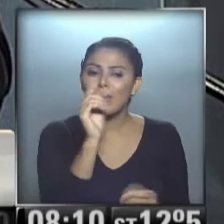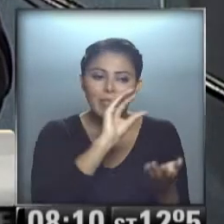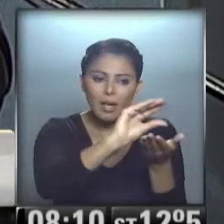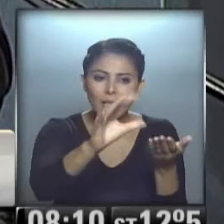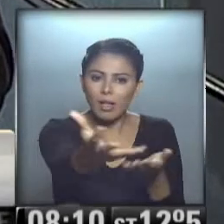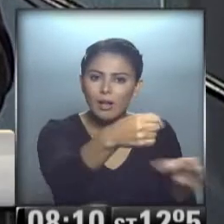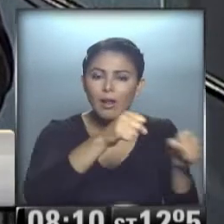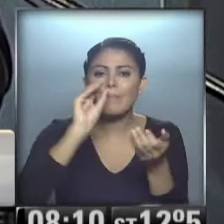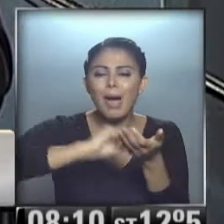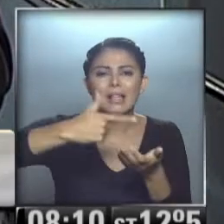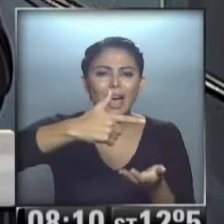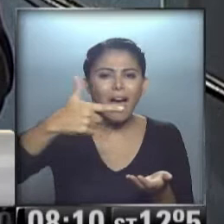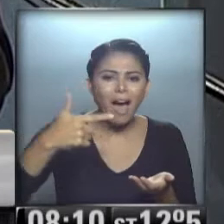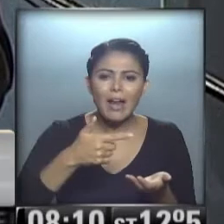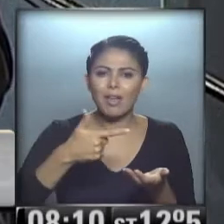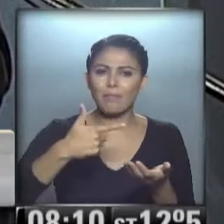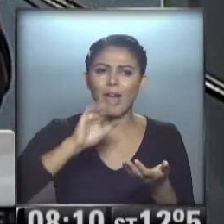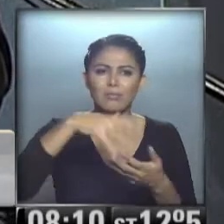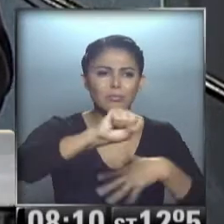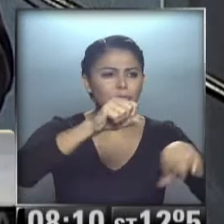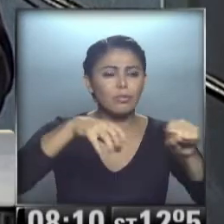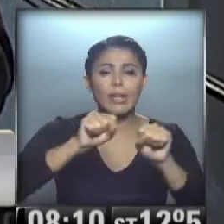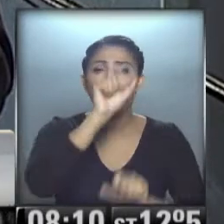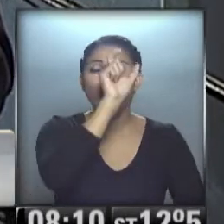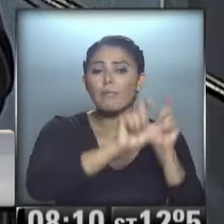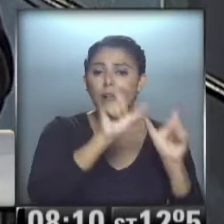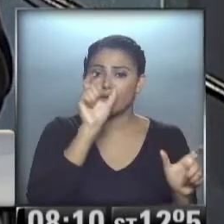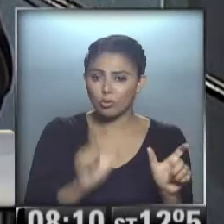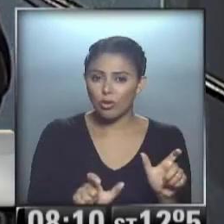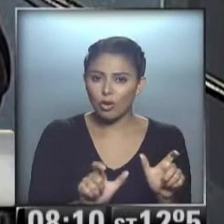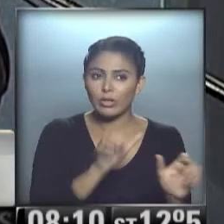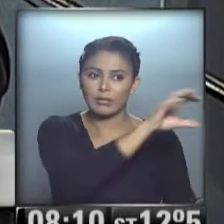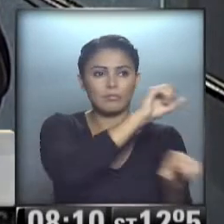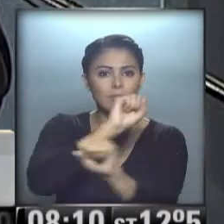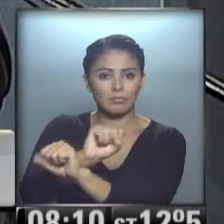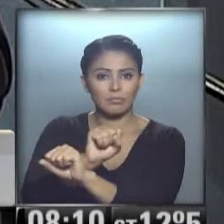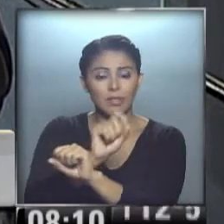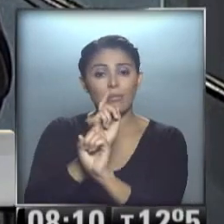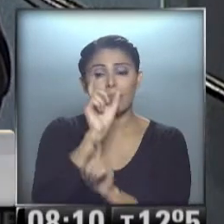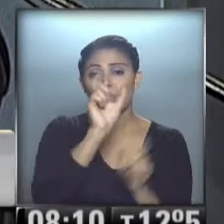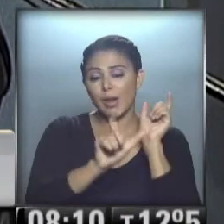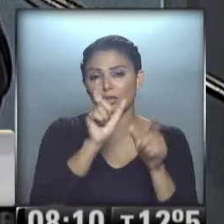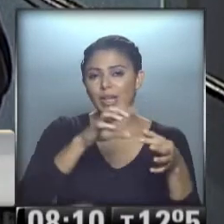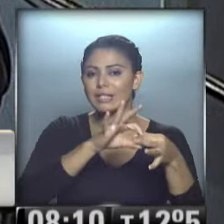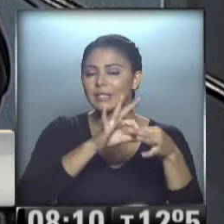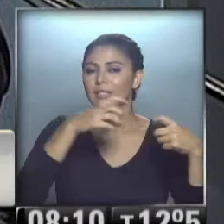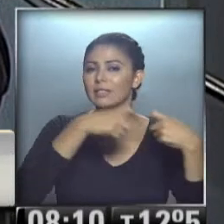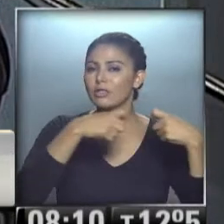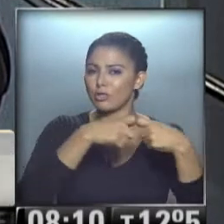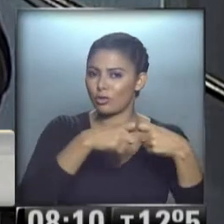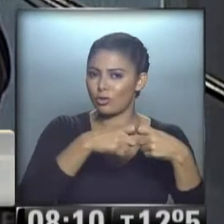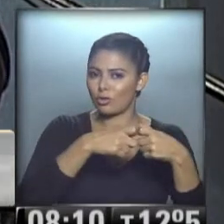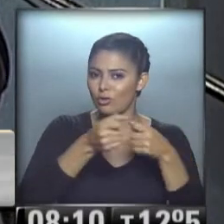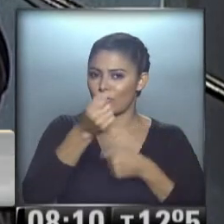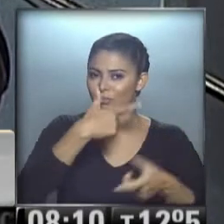vez armas y detenciones de personas que obviamente estuvieron o están asociadas al tráfico